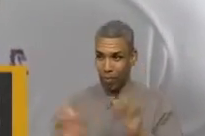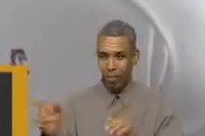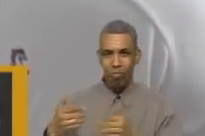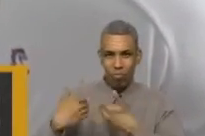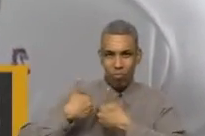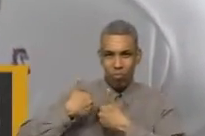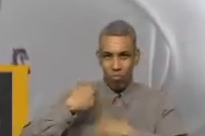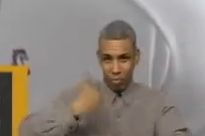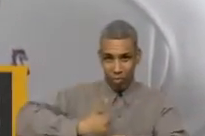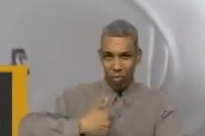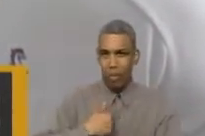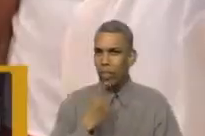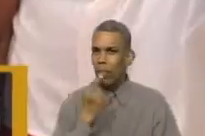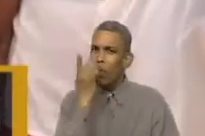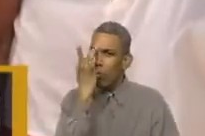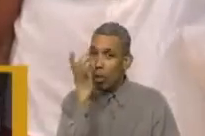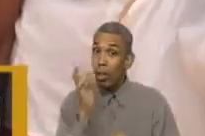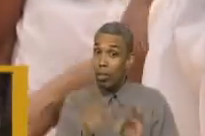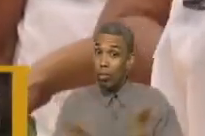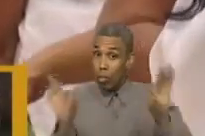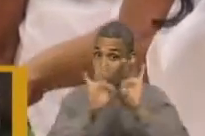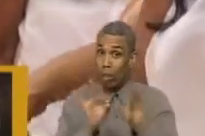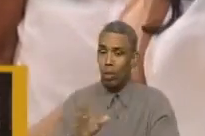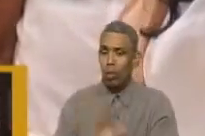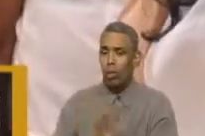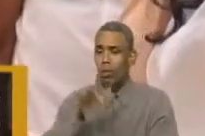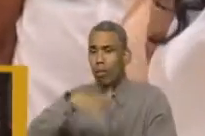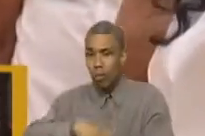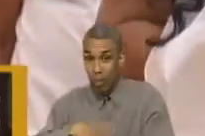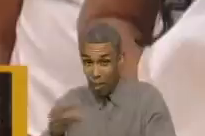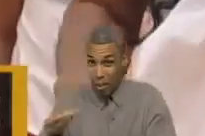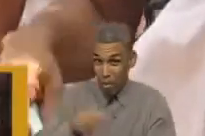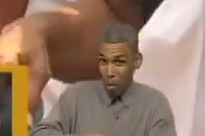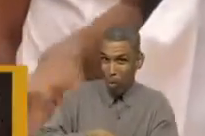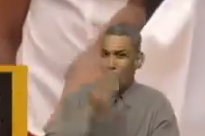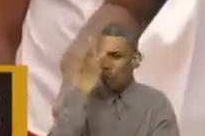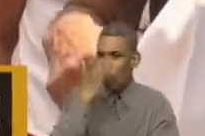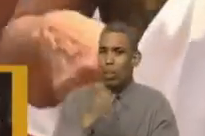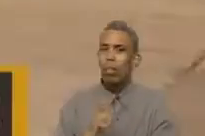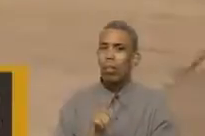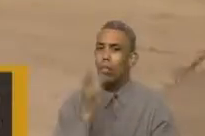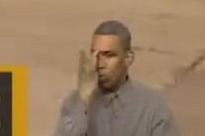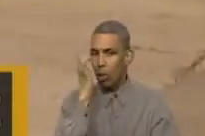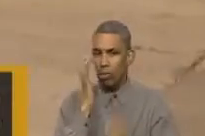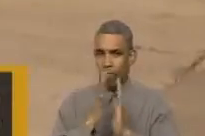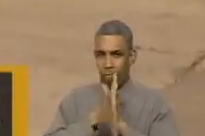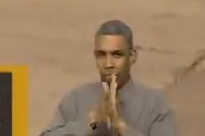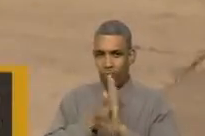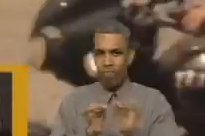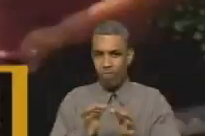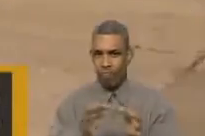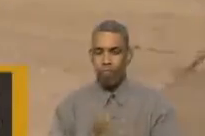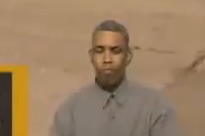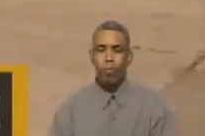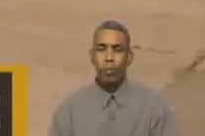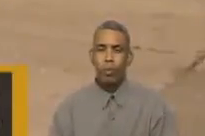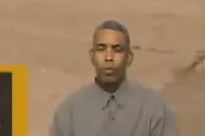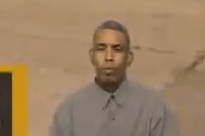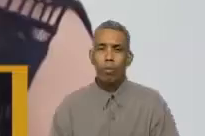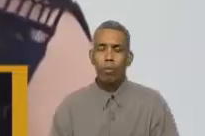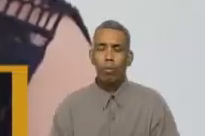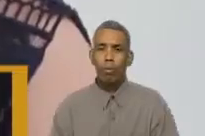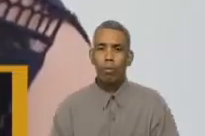Desarrollo, especificó el porqué la importancia de que en su totalidad estas personas accedan al beneficio en los 10 puntos EFECTI de la